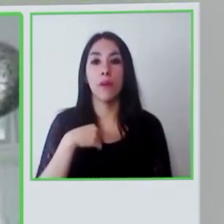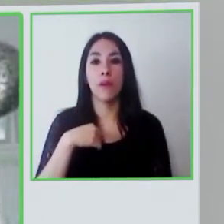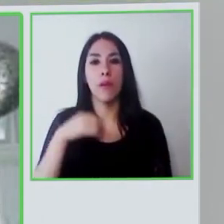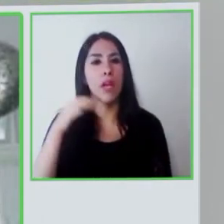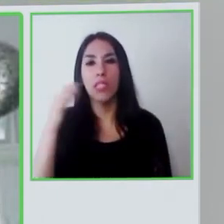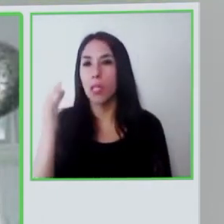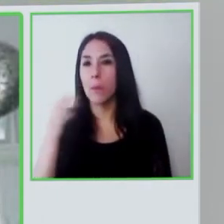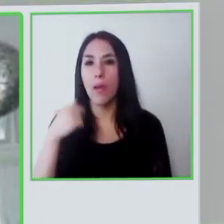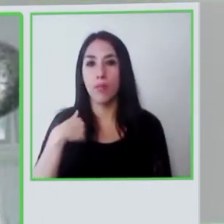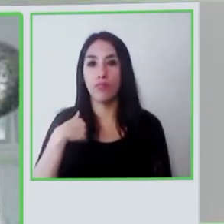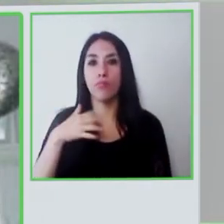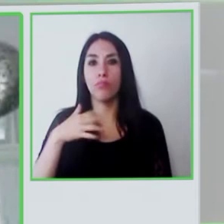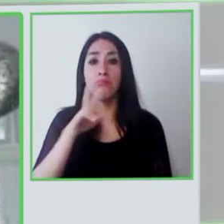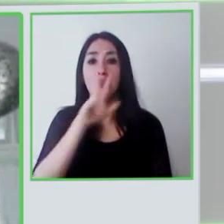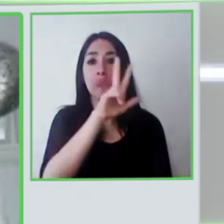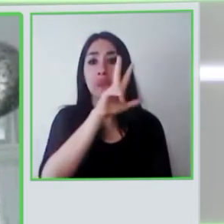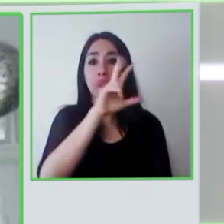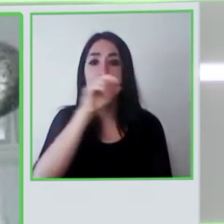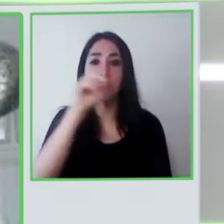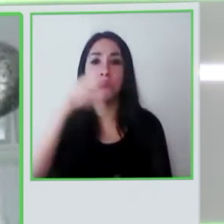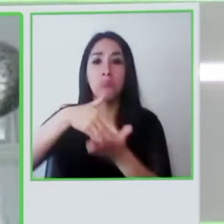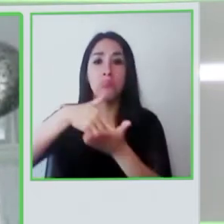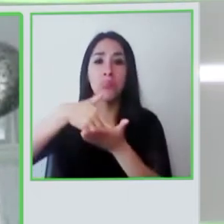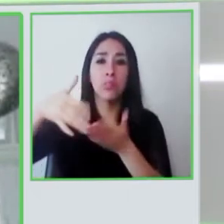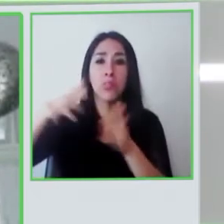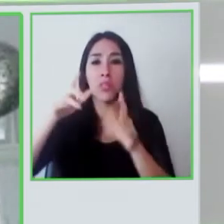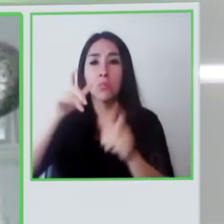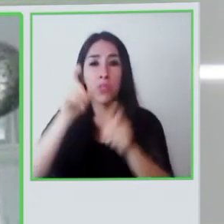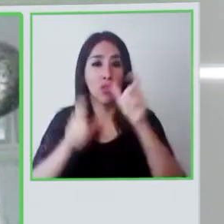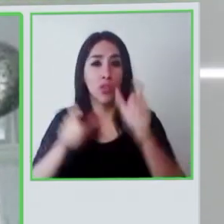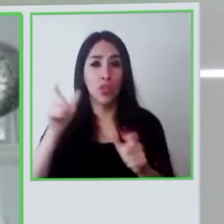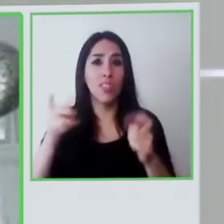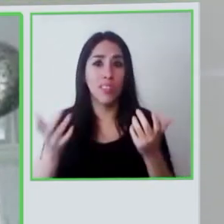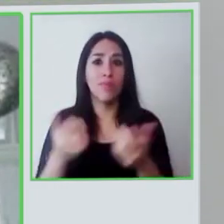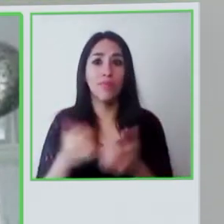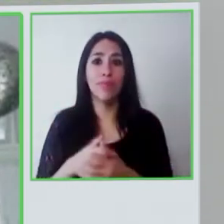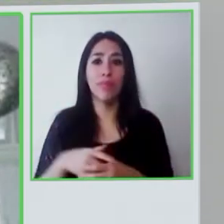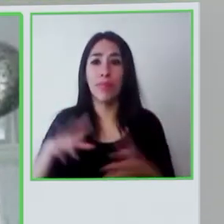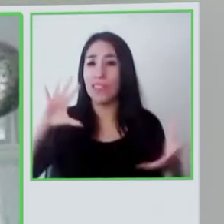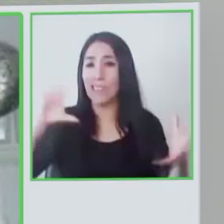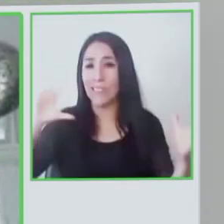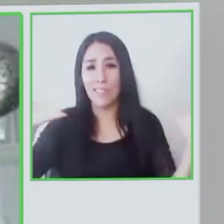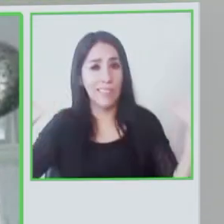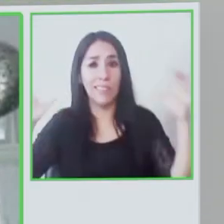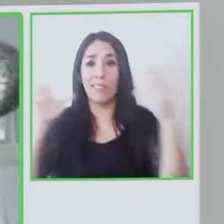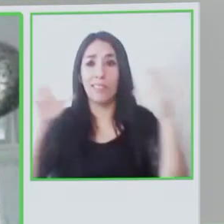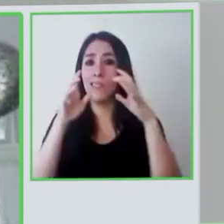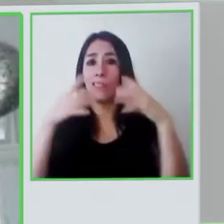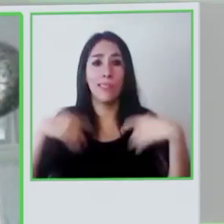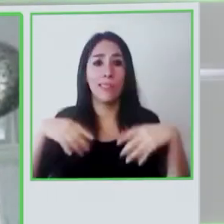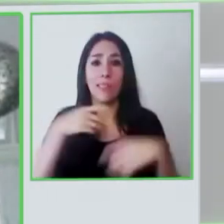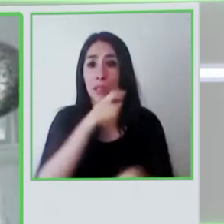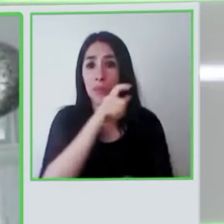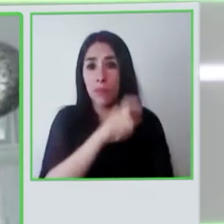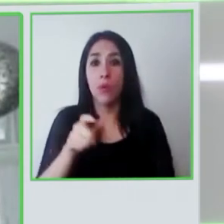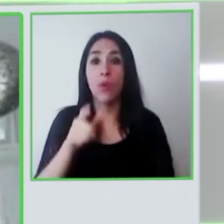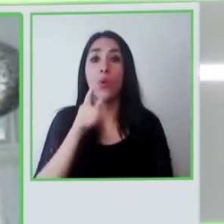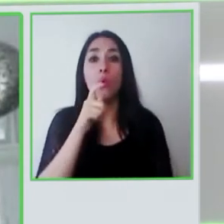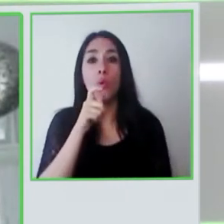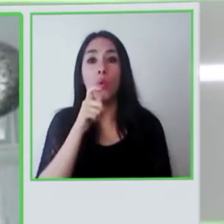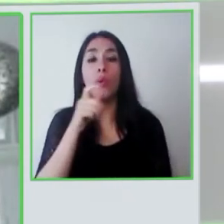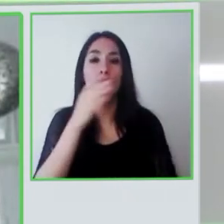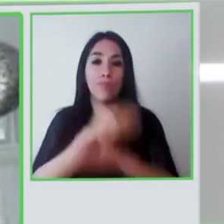personas en edad laboral en todo el mundo que tienen alguna discapacidad eso es una cantidad